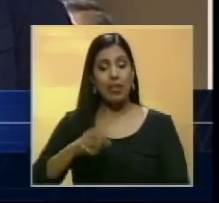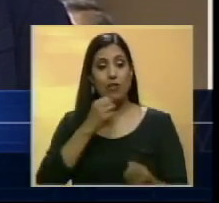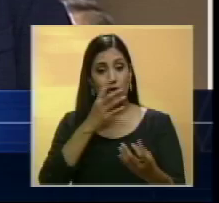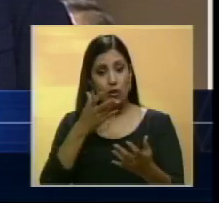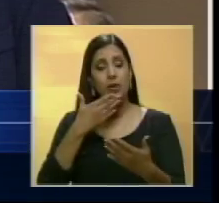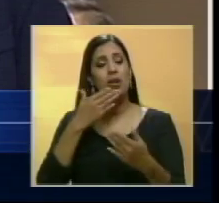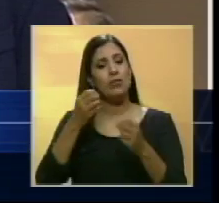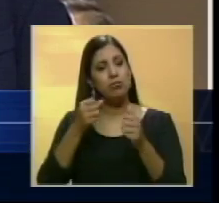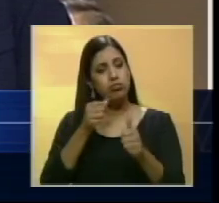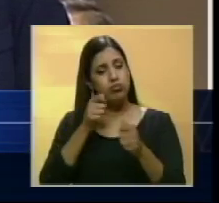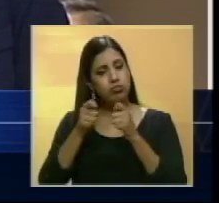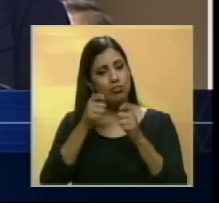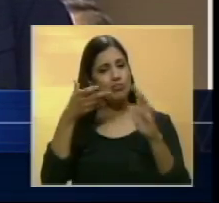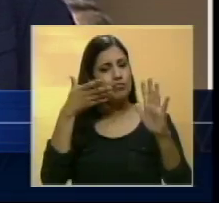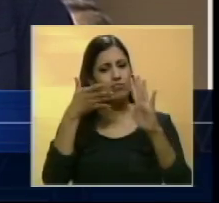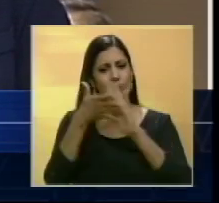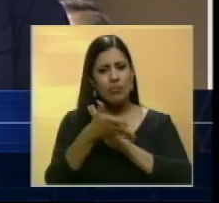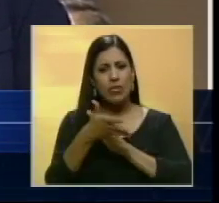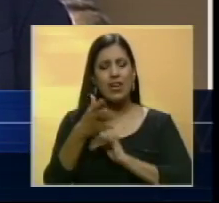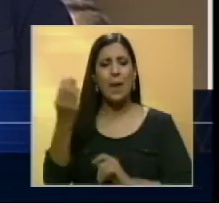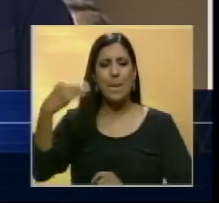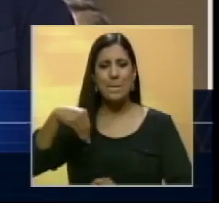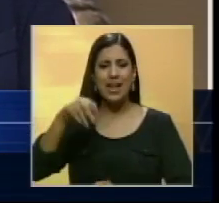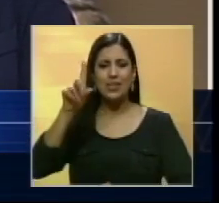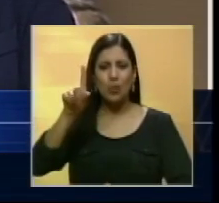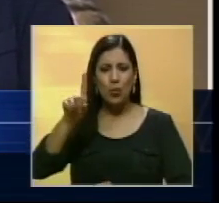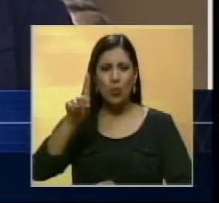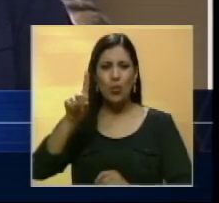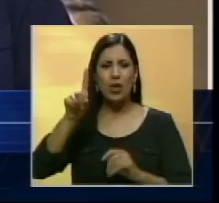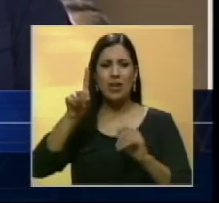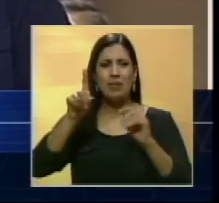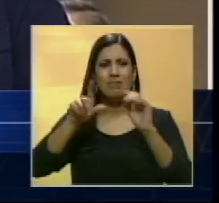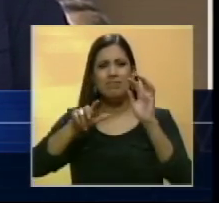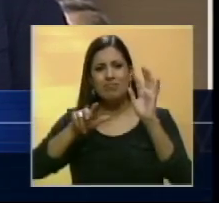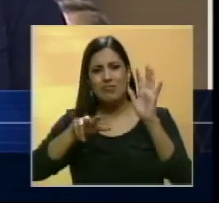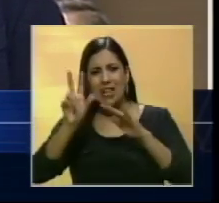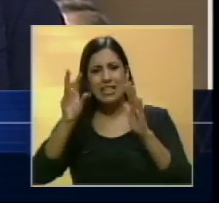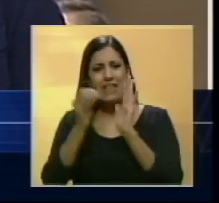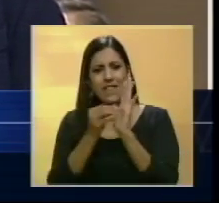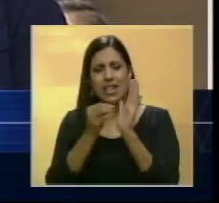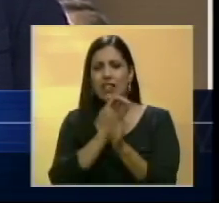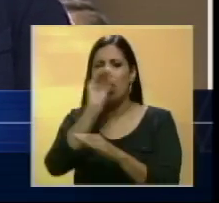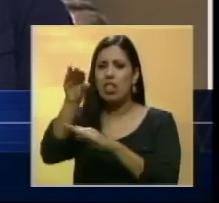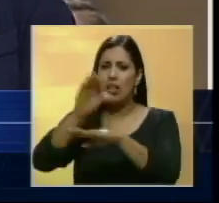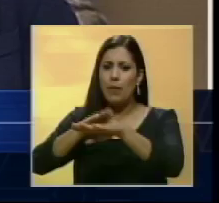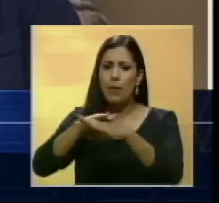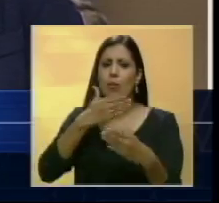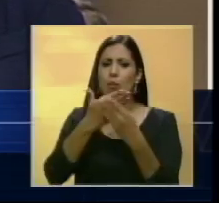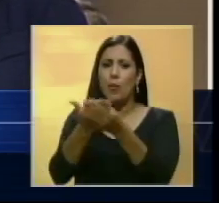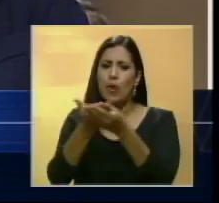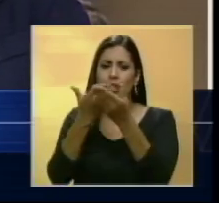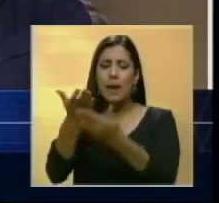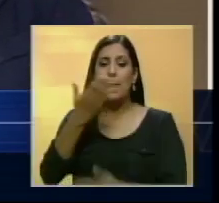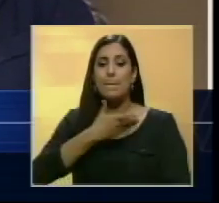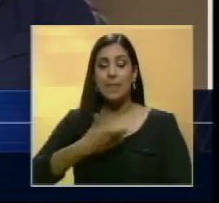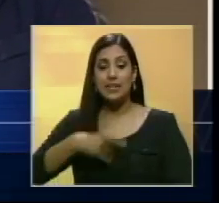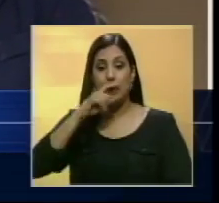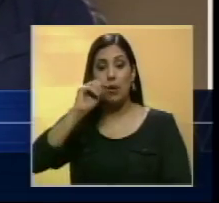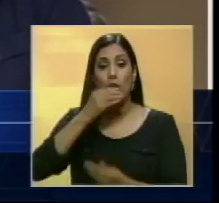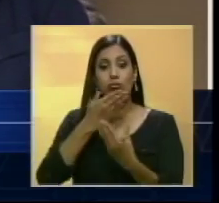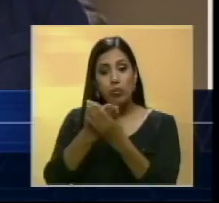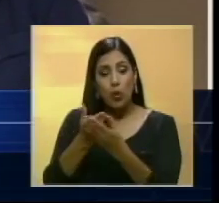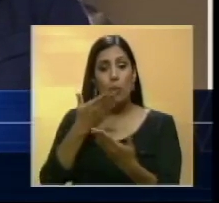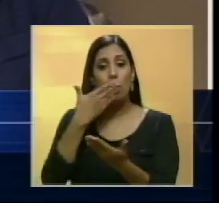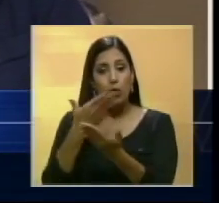se pronuncia, dicen que en más de una decena de oportunidades ya han presentado al Ejecutivo Nacional